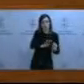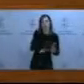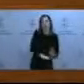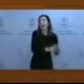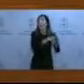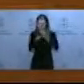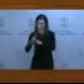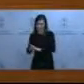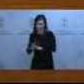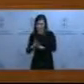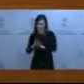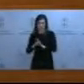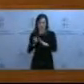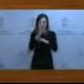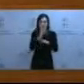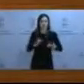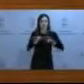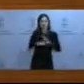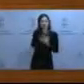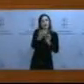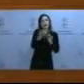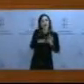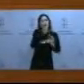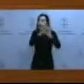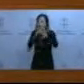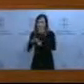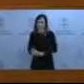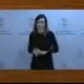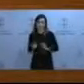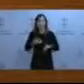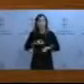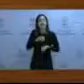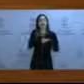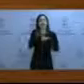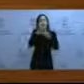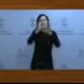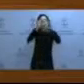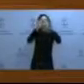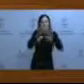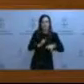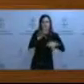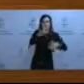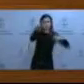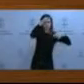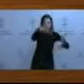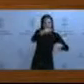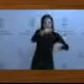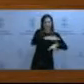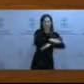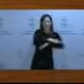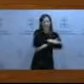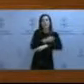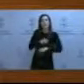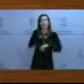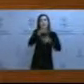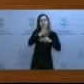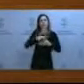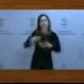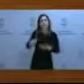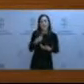aprobado el Parlamento, que tengan unos informes que cuentan lo que cuentan el Gobierno desde junio